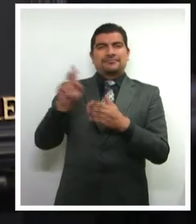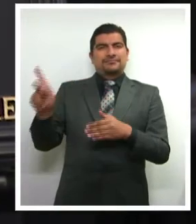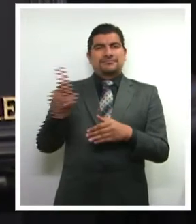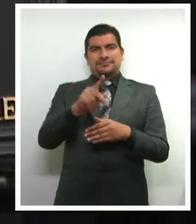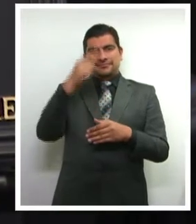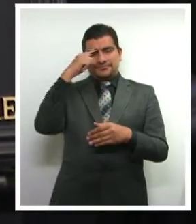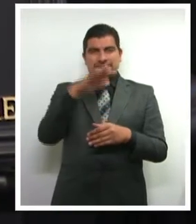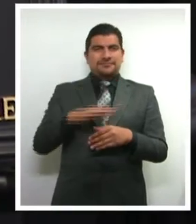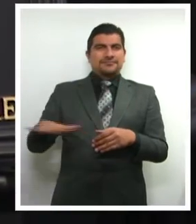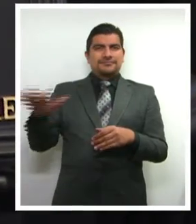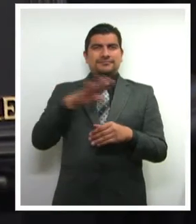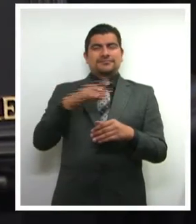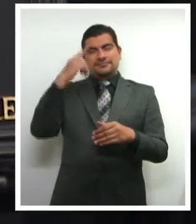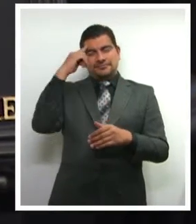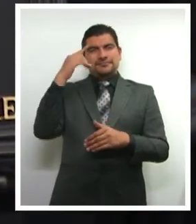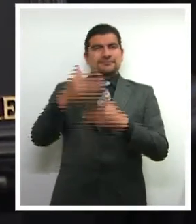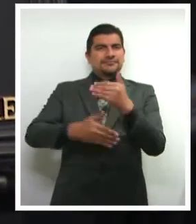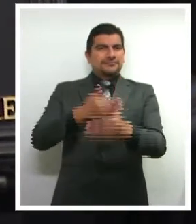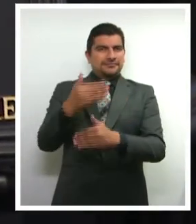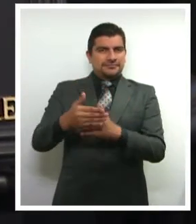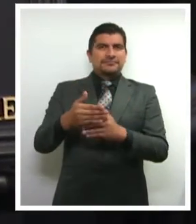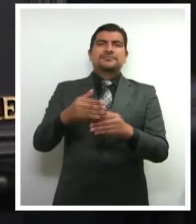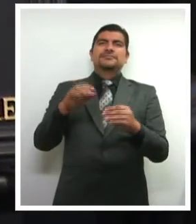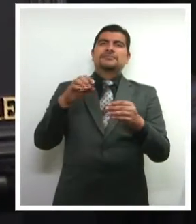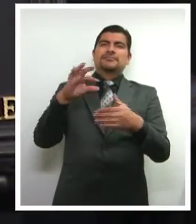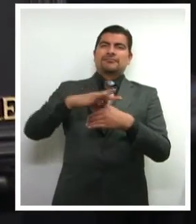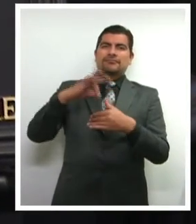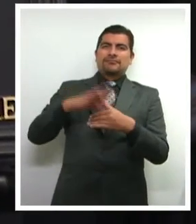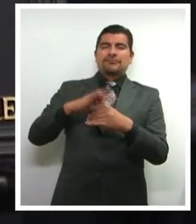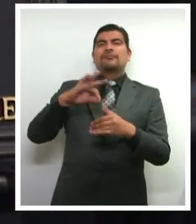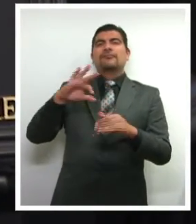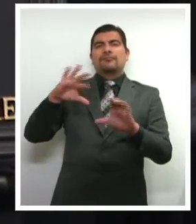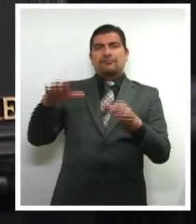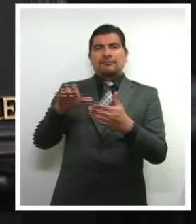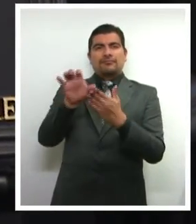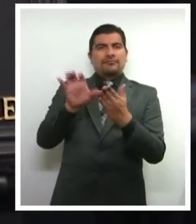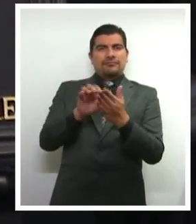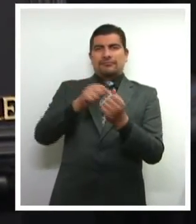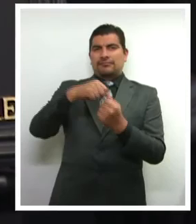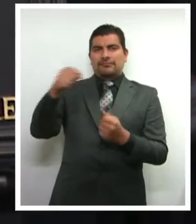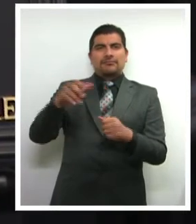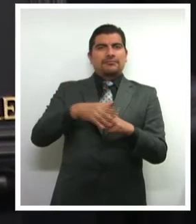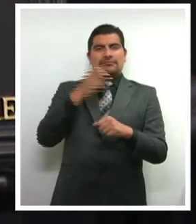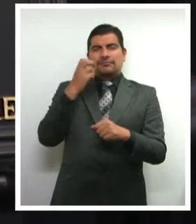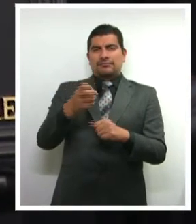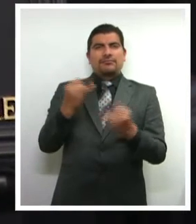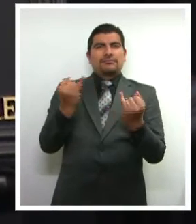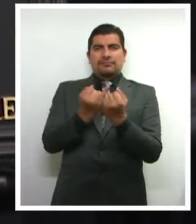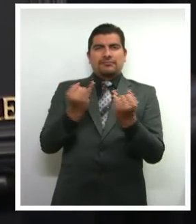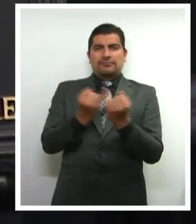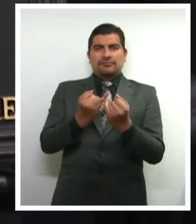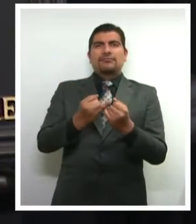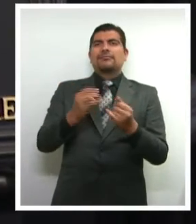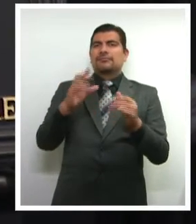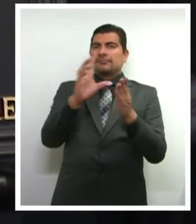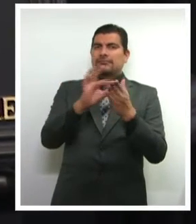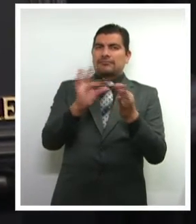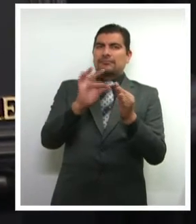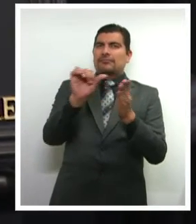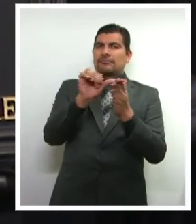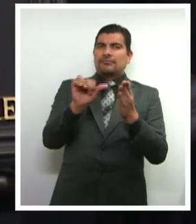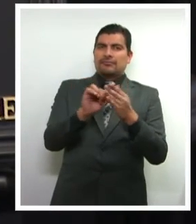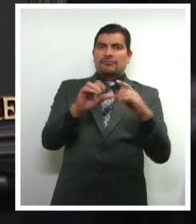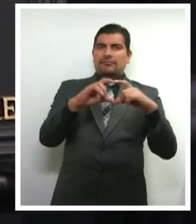las etapas de los procesos electorales constitucionales, por lo que se propone reformar el numeral 2